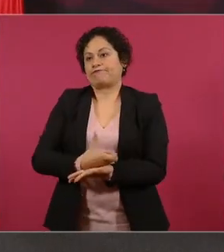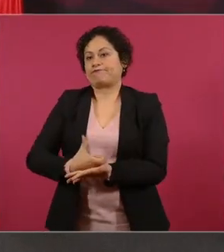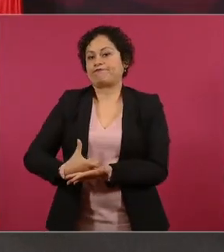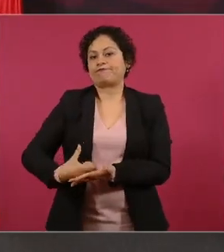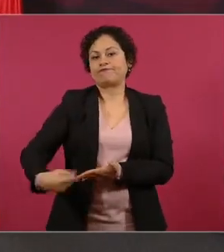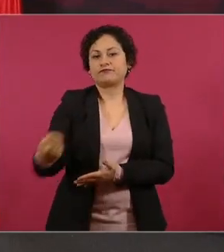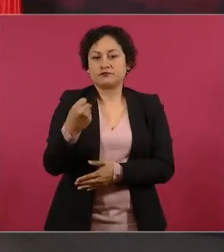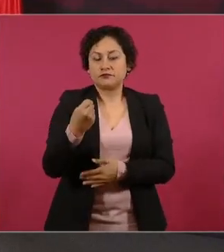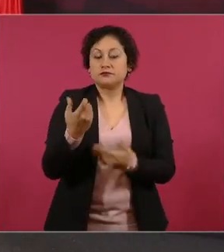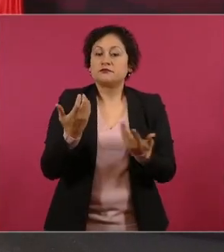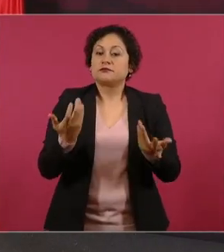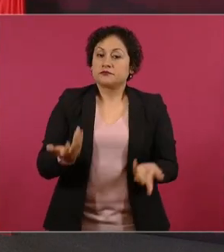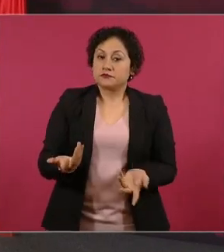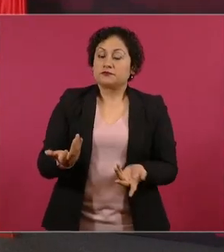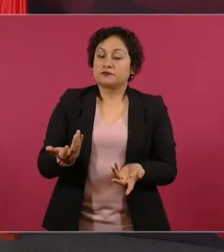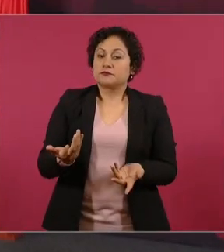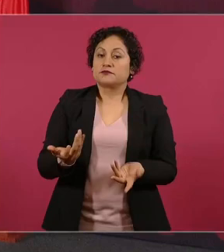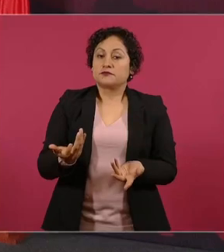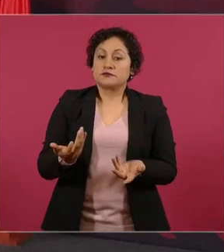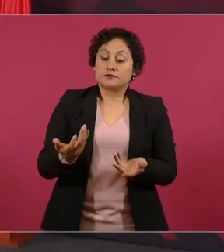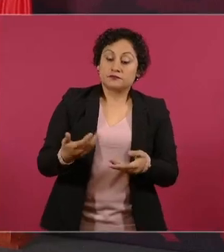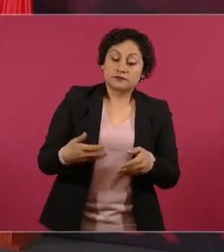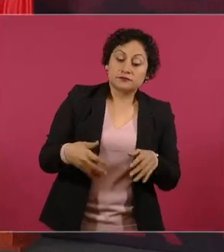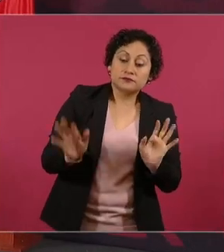periodístico, quién sabe.